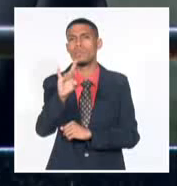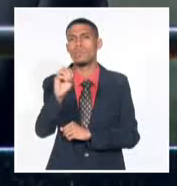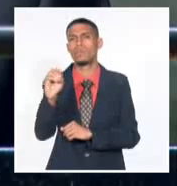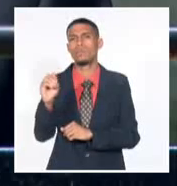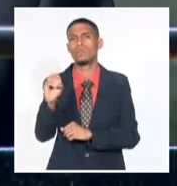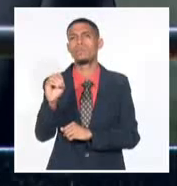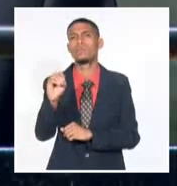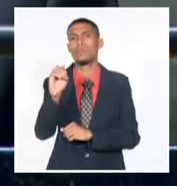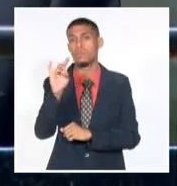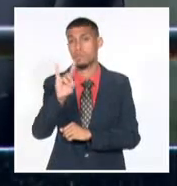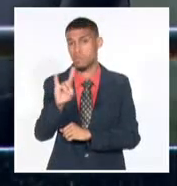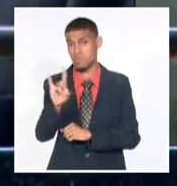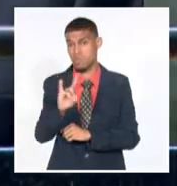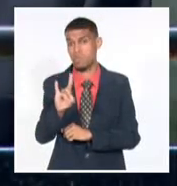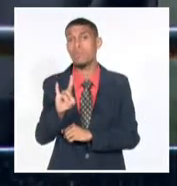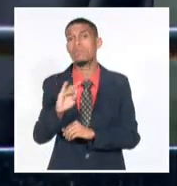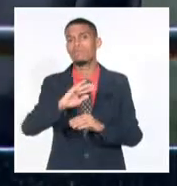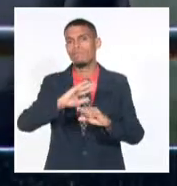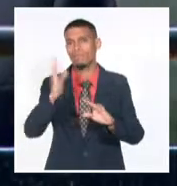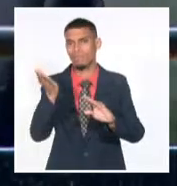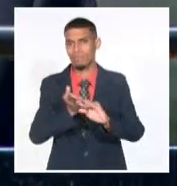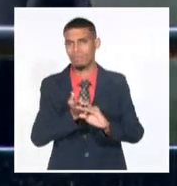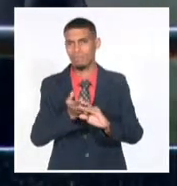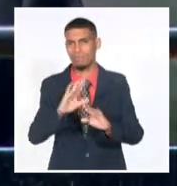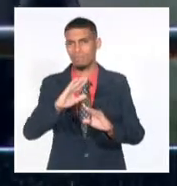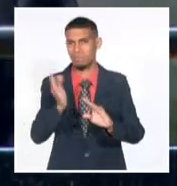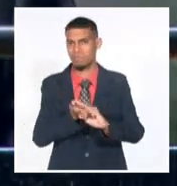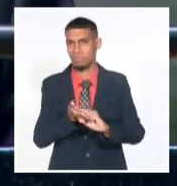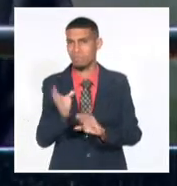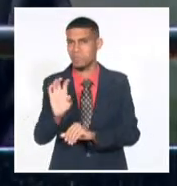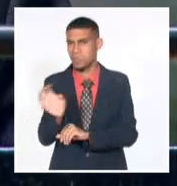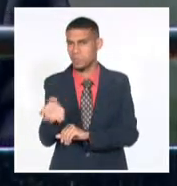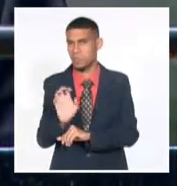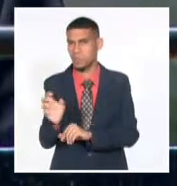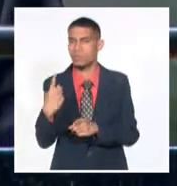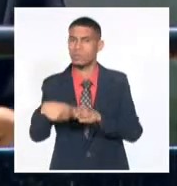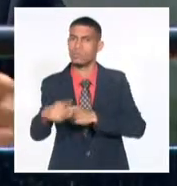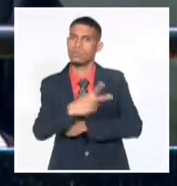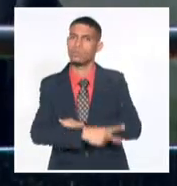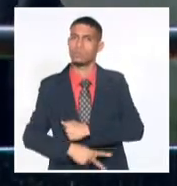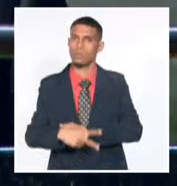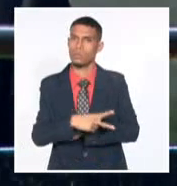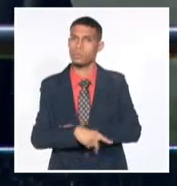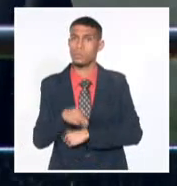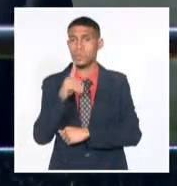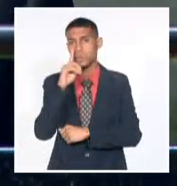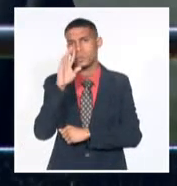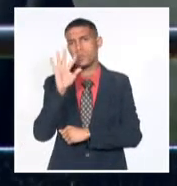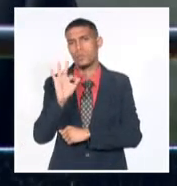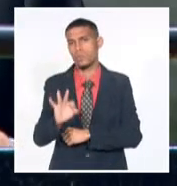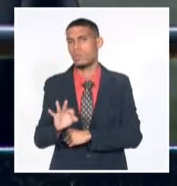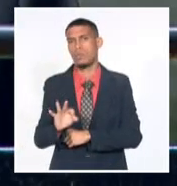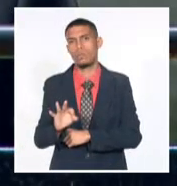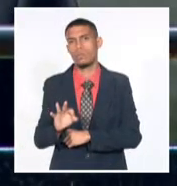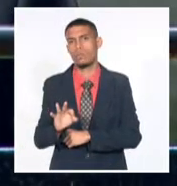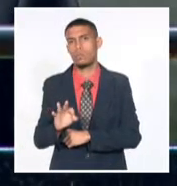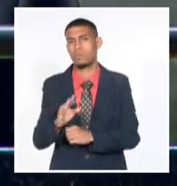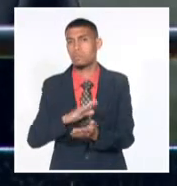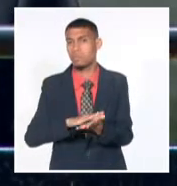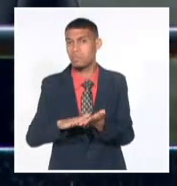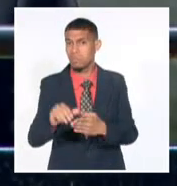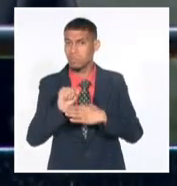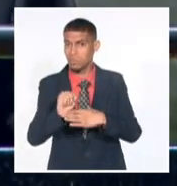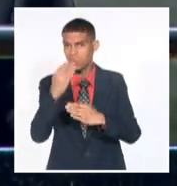909 acciones por parte de bancos extranjeros que se negaron a prestar servicios a